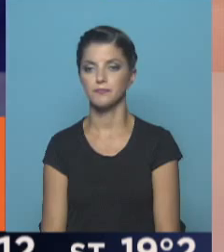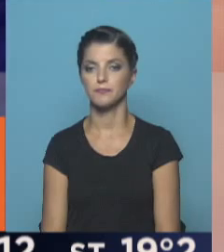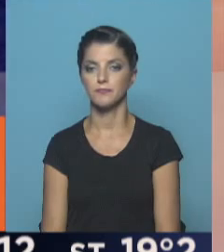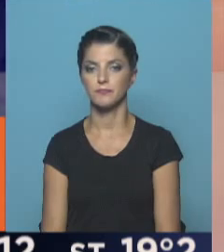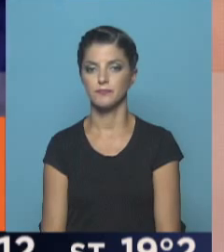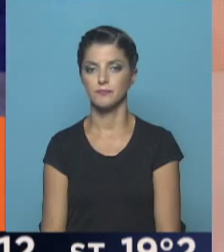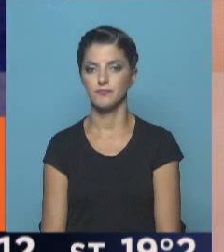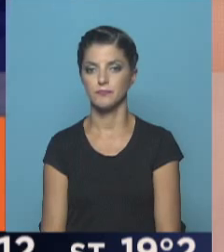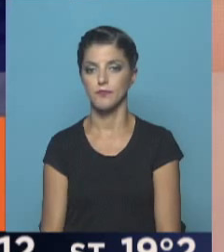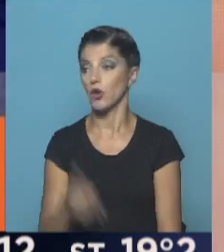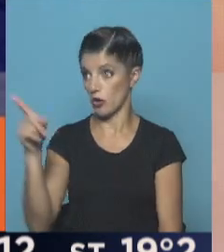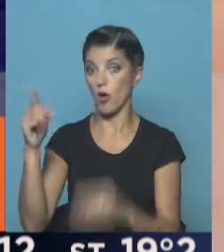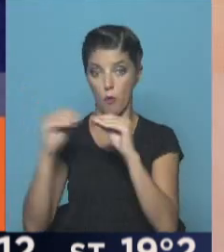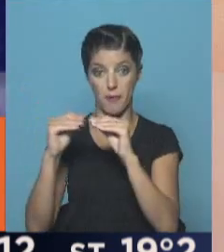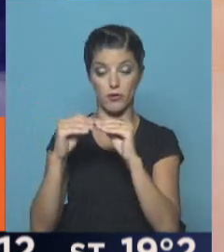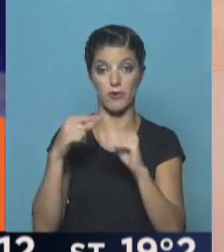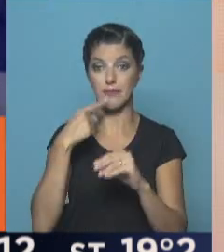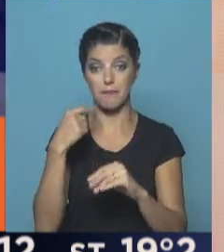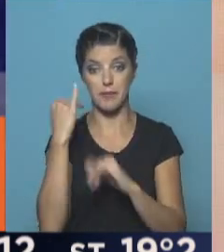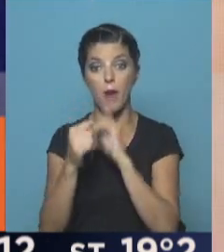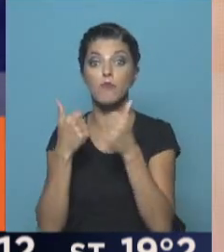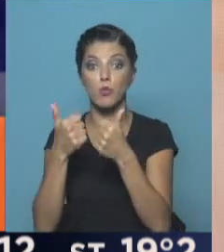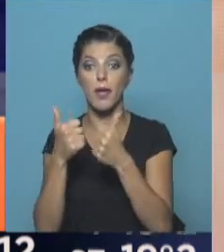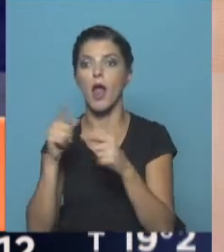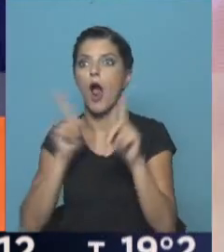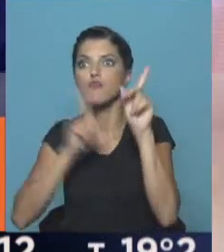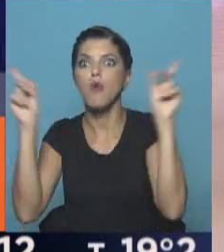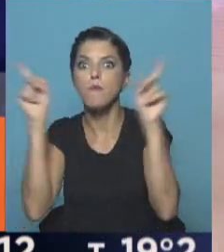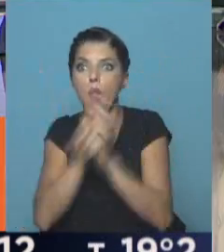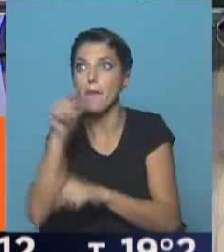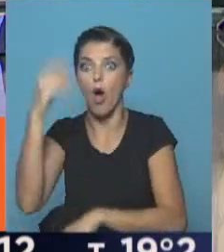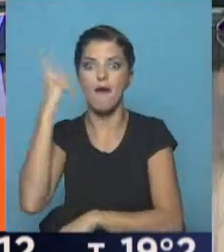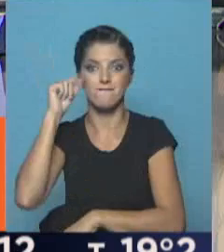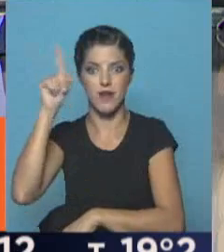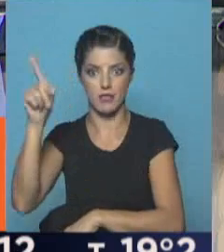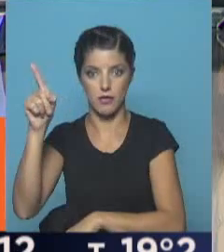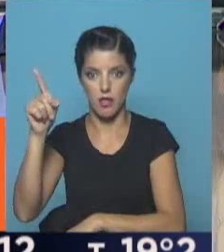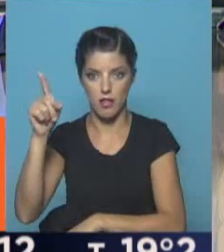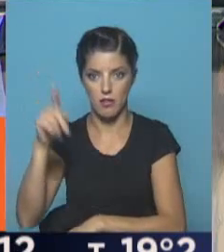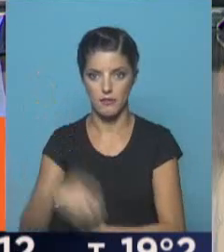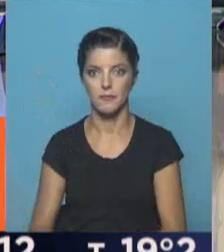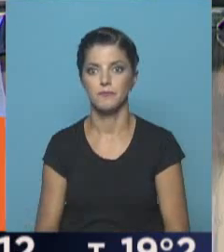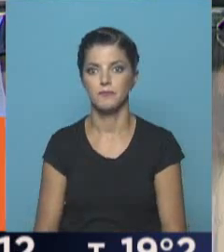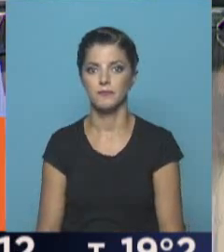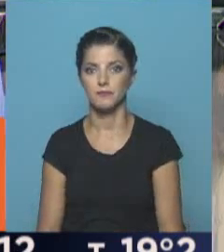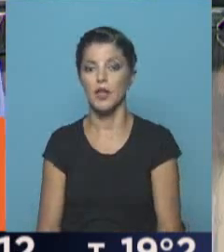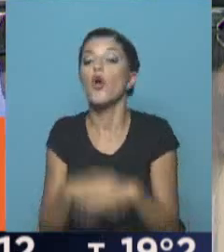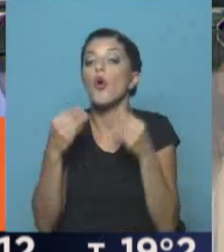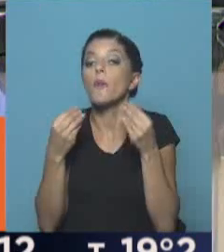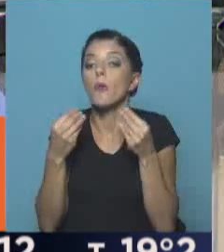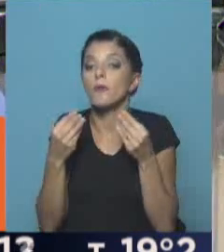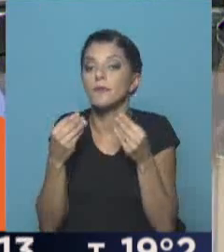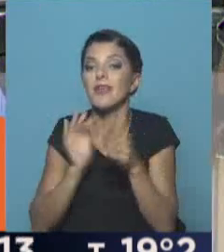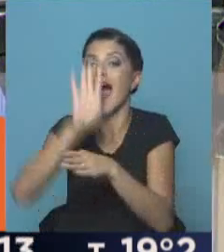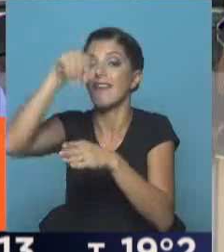que bien marcaba José, los problemas estructurales que tiene Francia, tienen que ver con cuál es la posición que tiene dentro de la